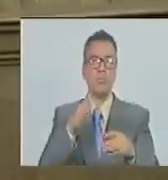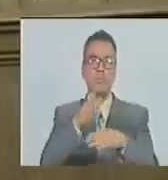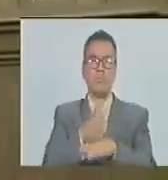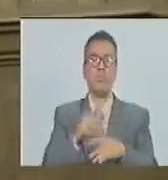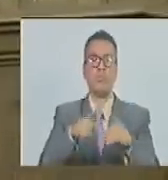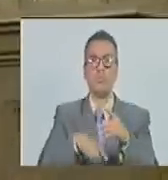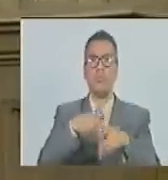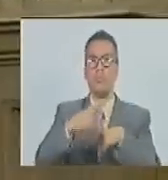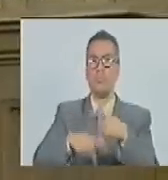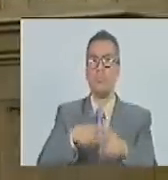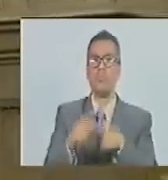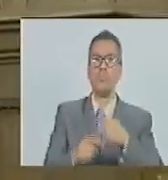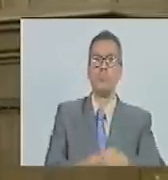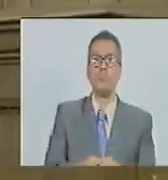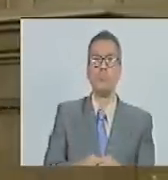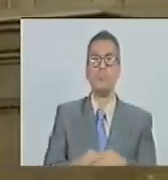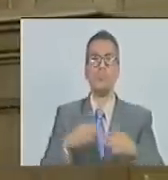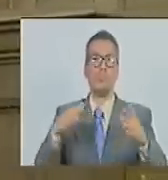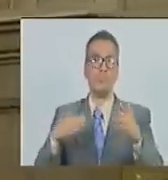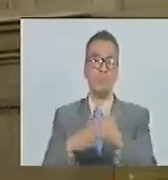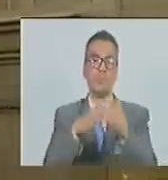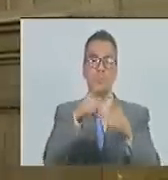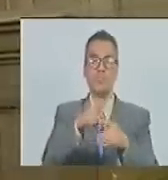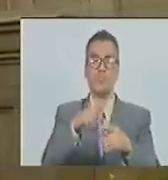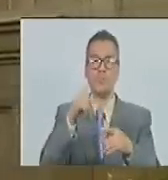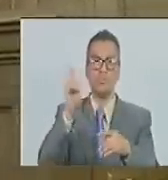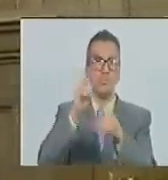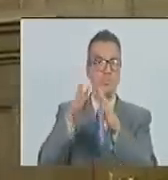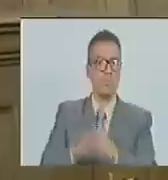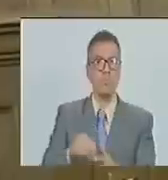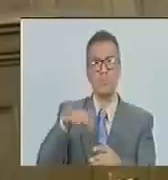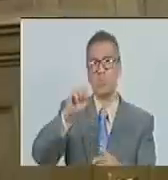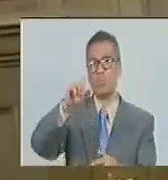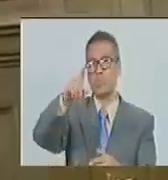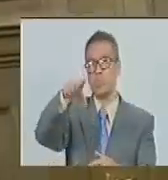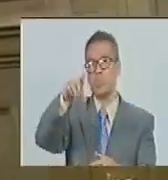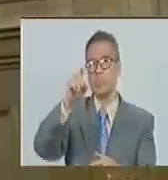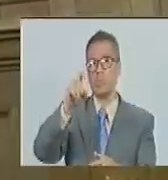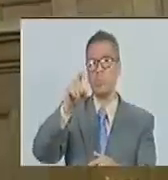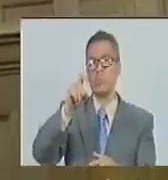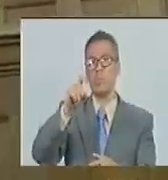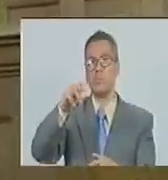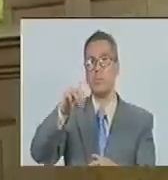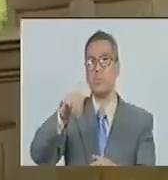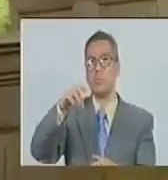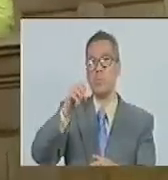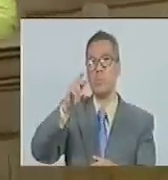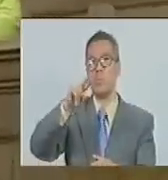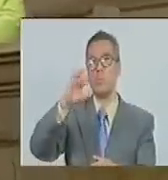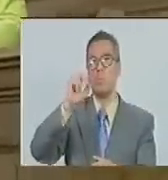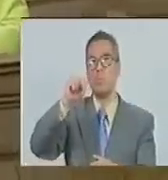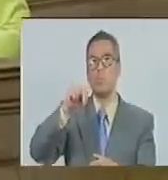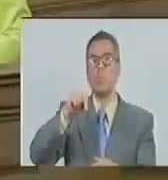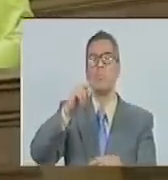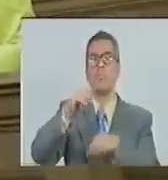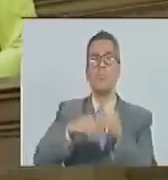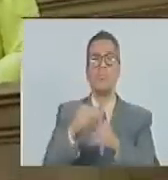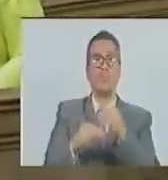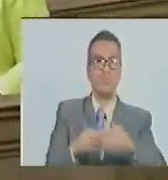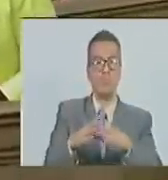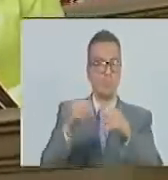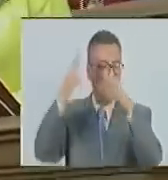del debido proceso en contra del ciudadano venezolano Alex Naim Saab Morán, el cual gozaba de